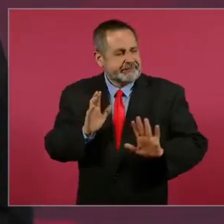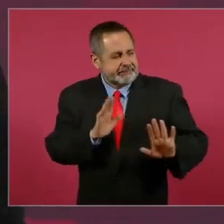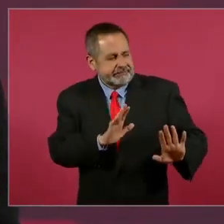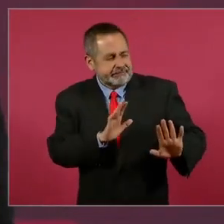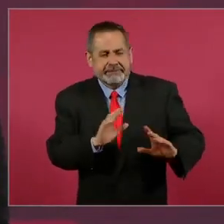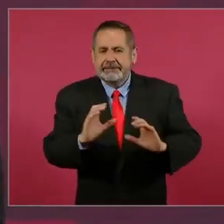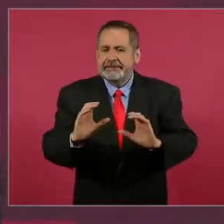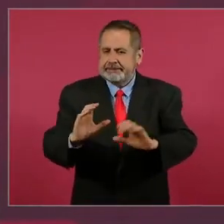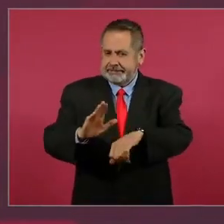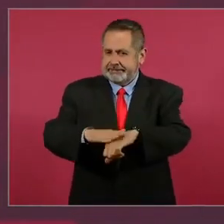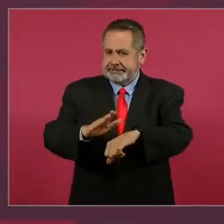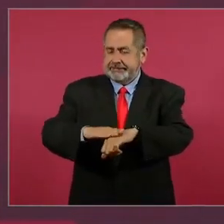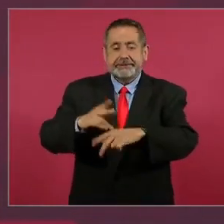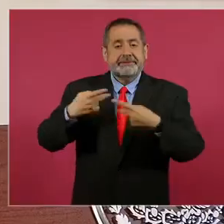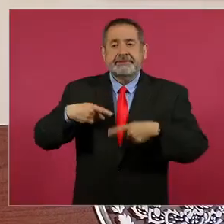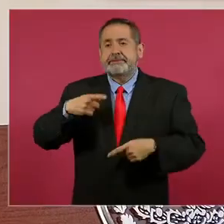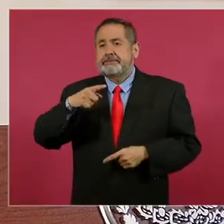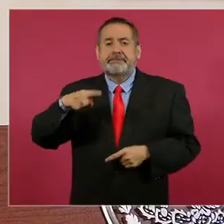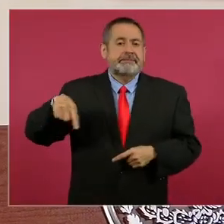vean